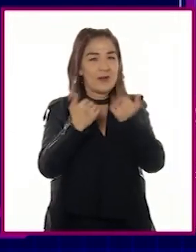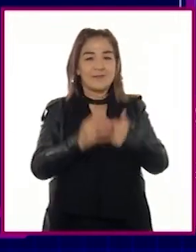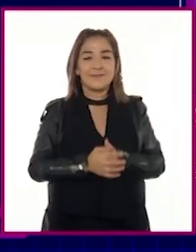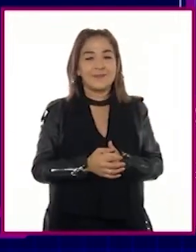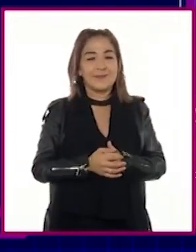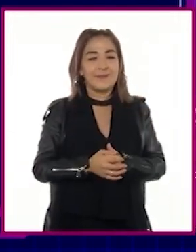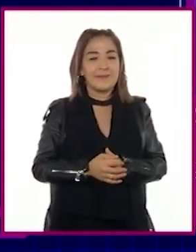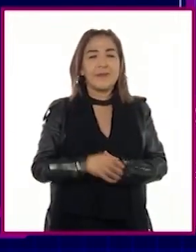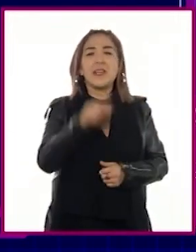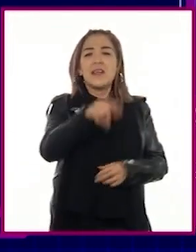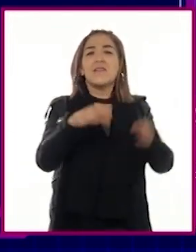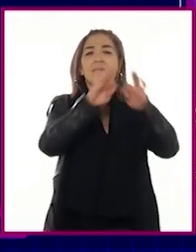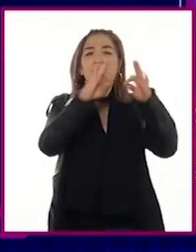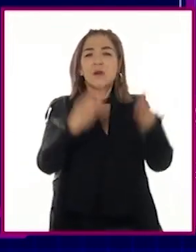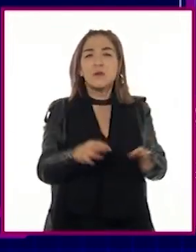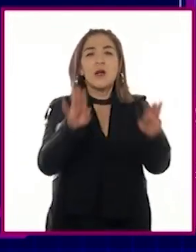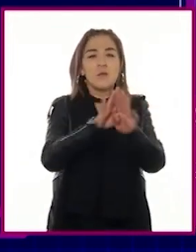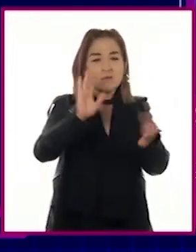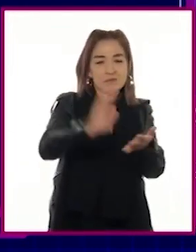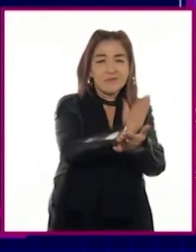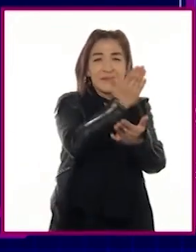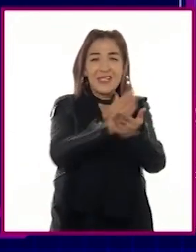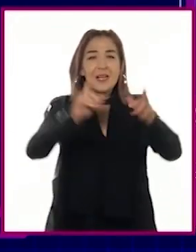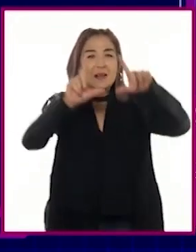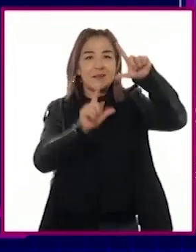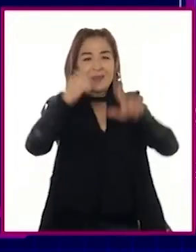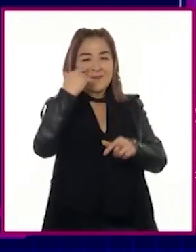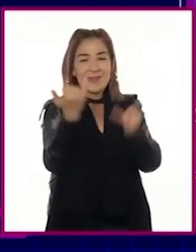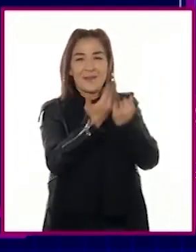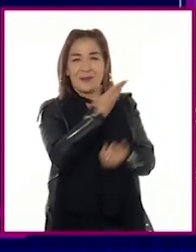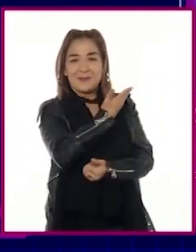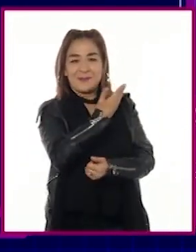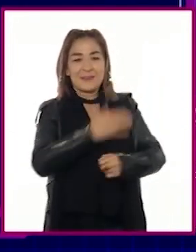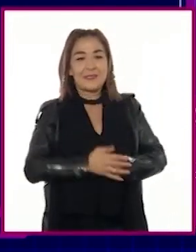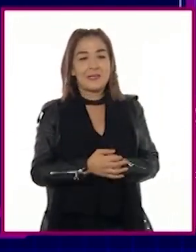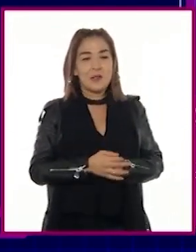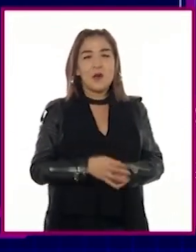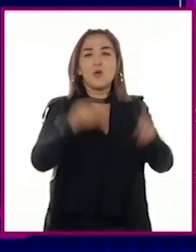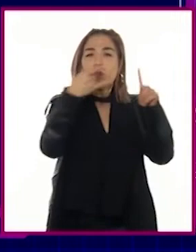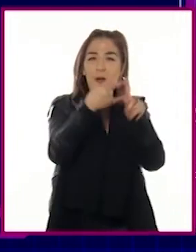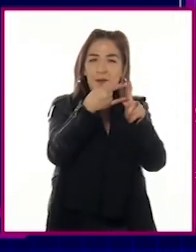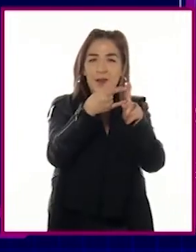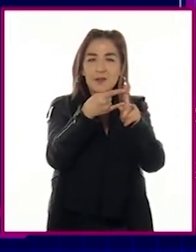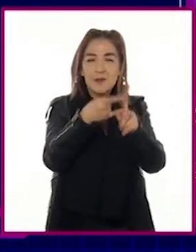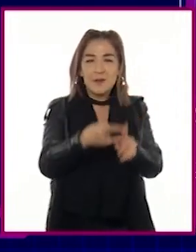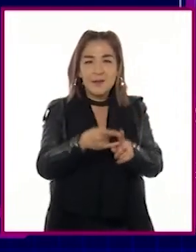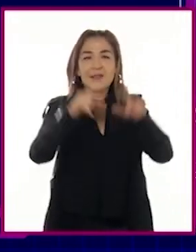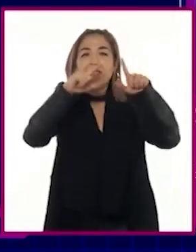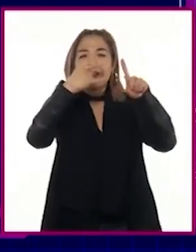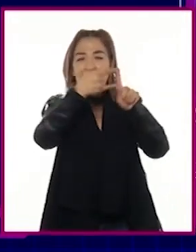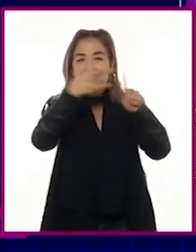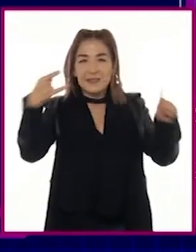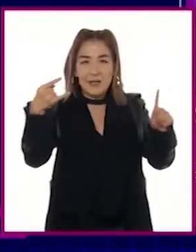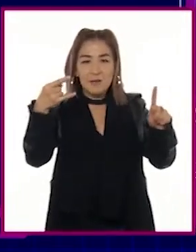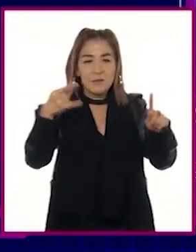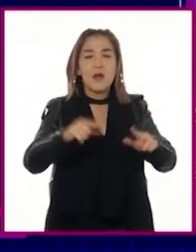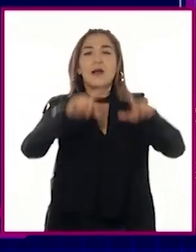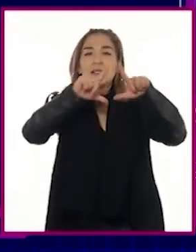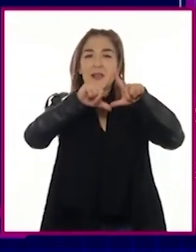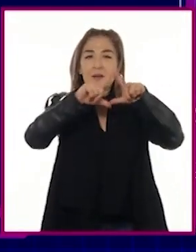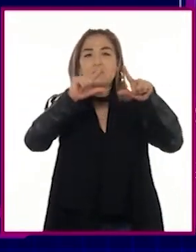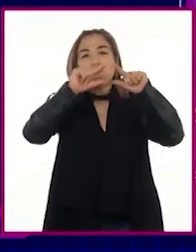Un polígono se puede descomponer en figuras más sencillas, por ejemplo, cuadrados, rectángulos, triángulos y